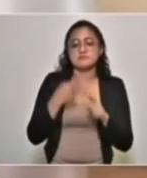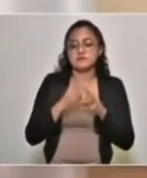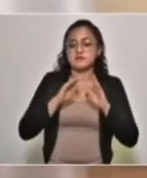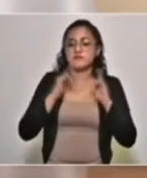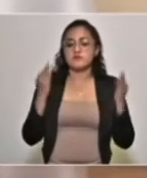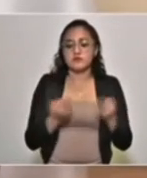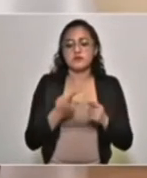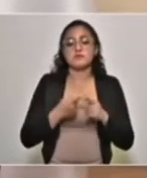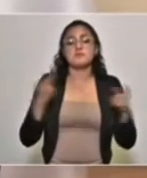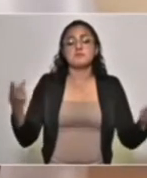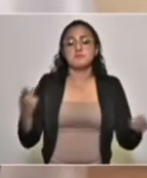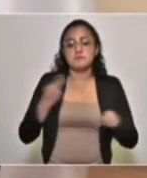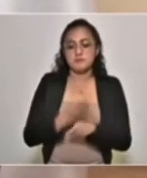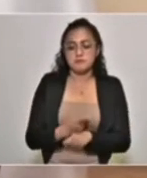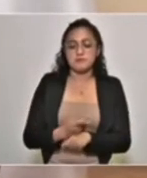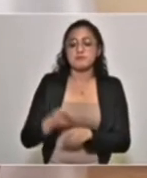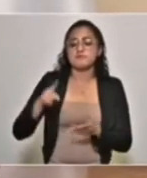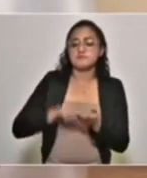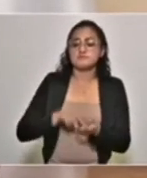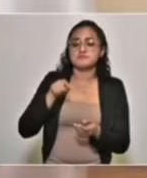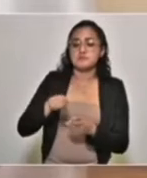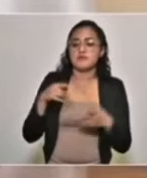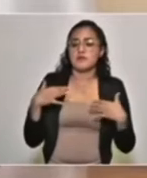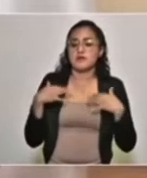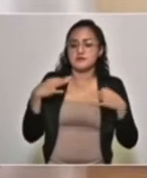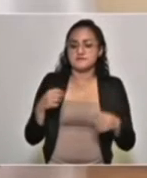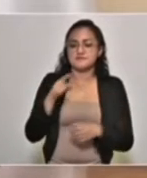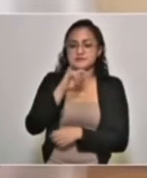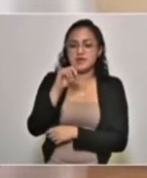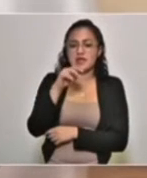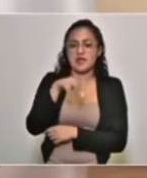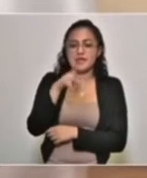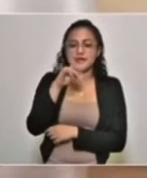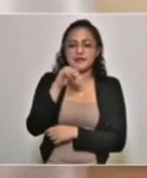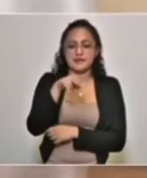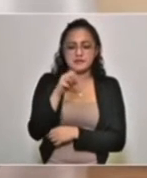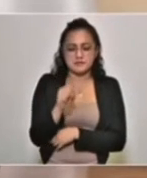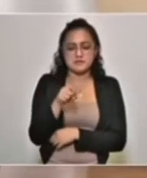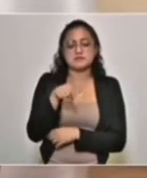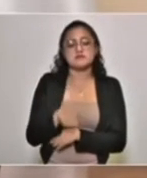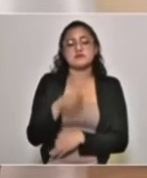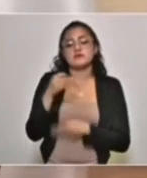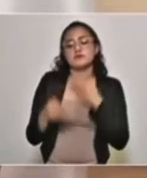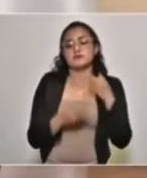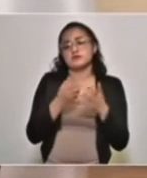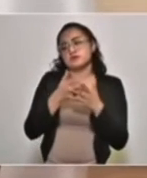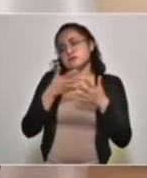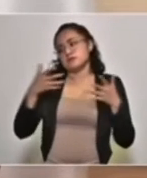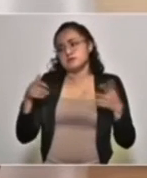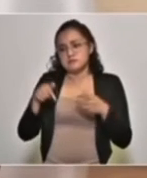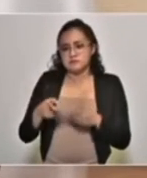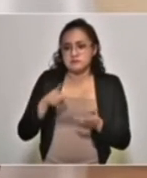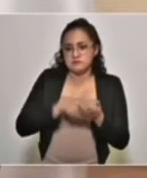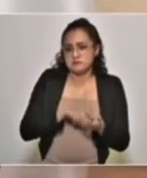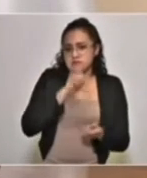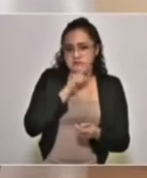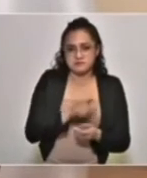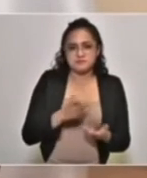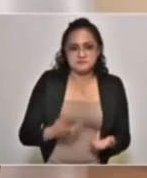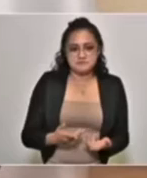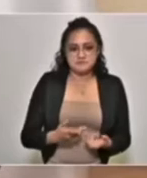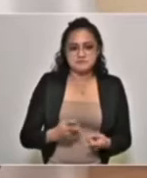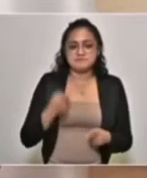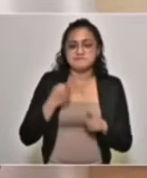como se manejó la Fundación Mary Street Jenkins y todo lo que ha ocurrido en ella y de